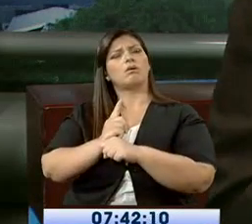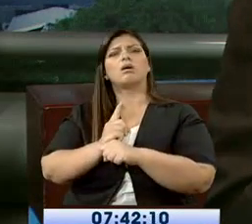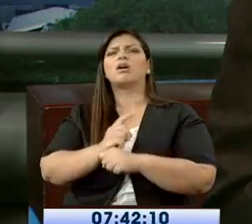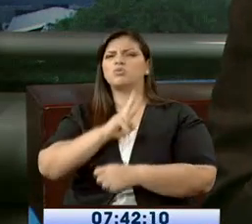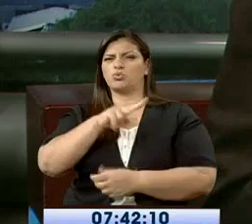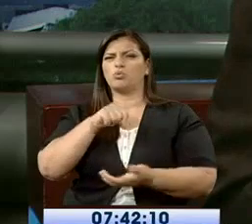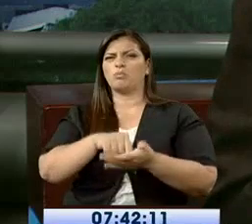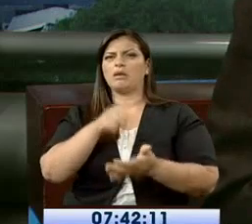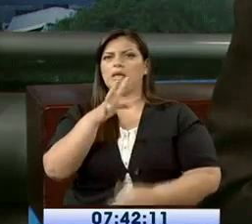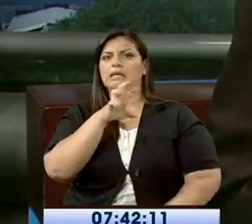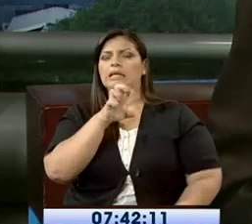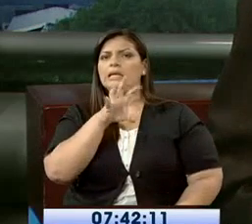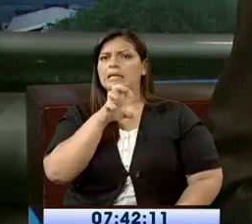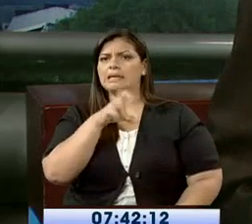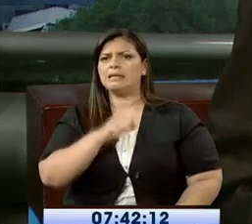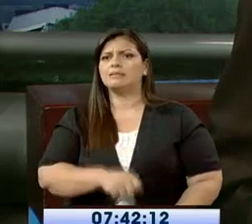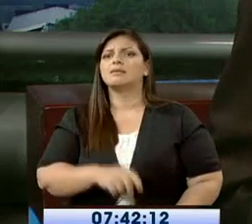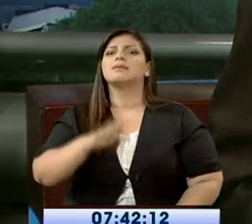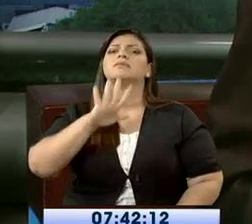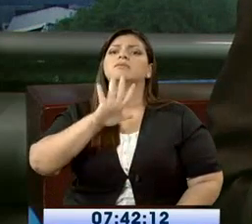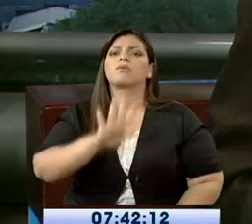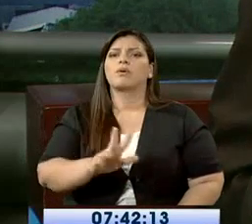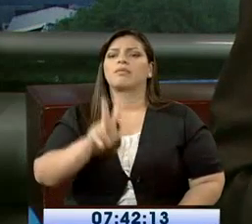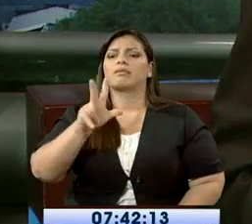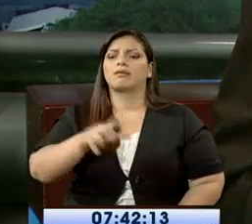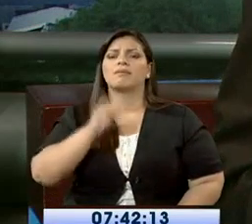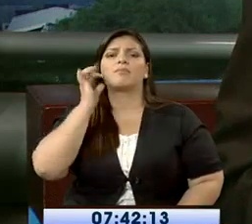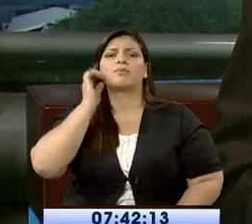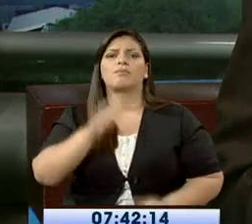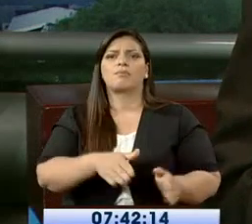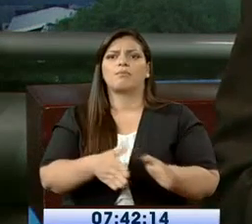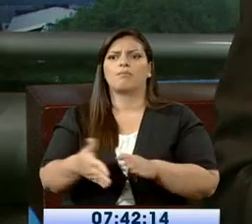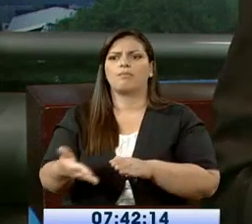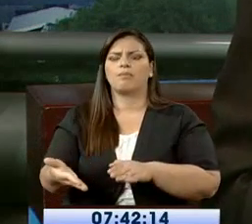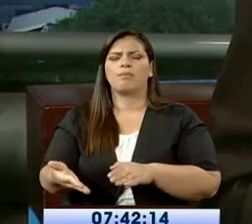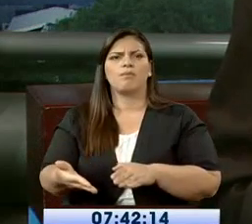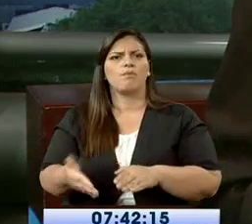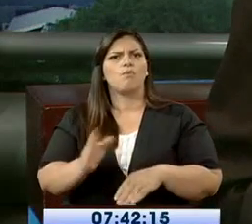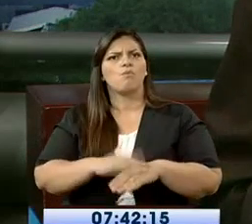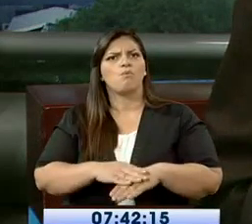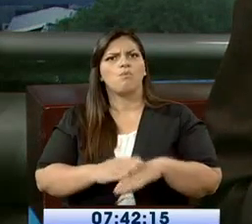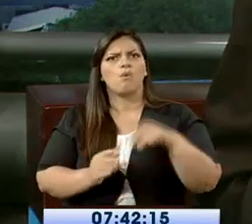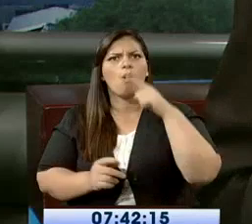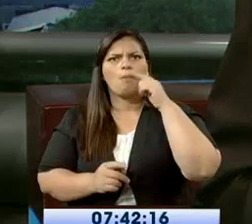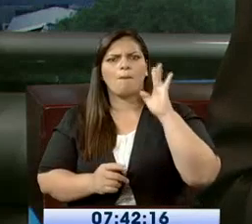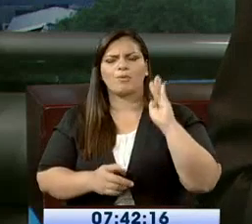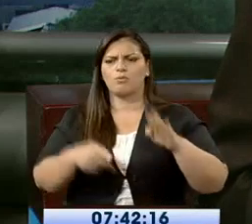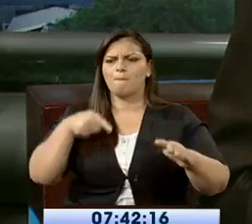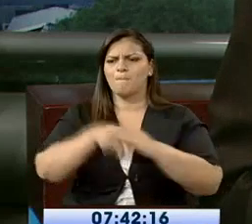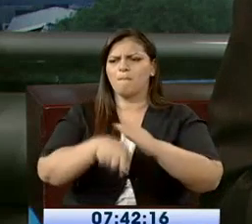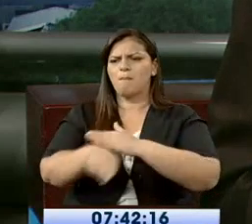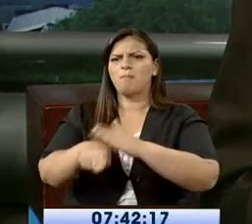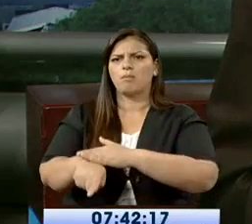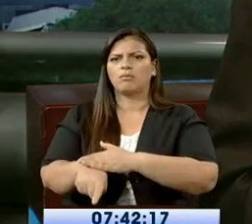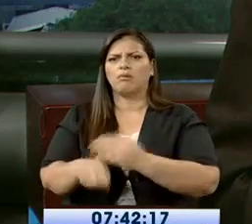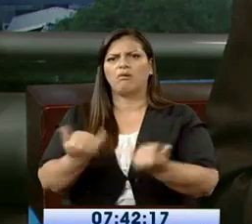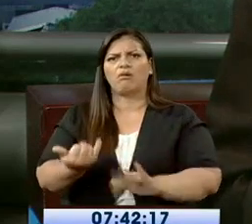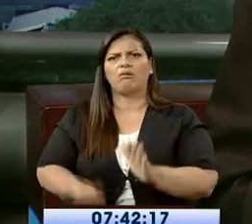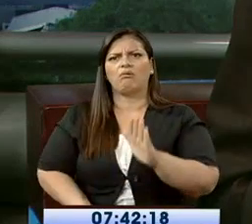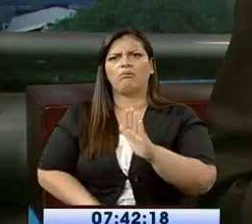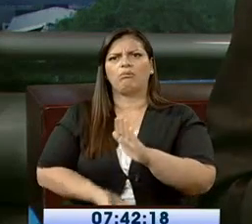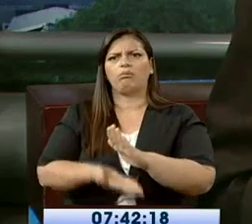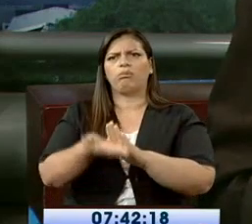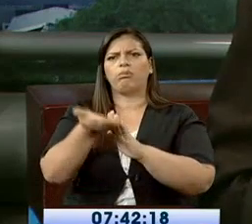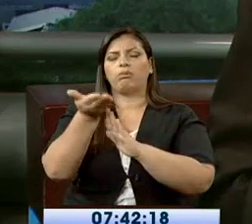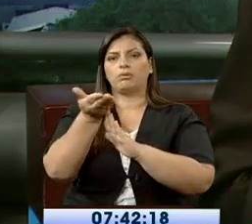forense Segundo Romero afirma que pese a ciertas conductas recurrentes no existe un perfil